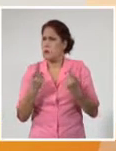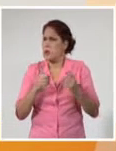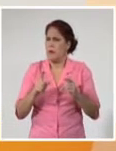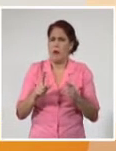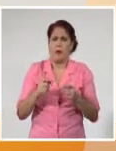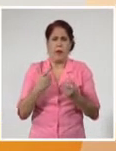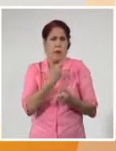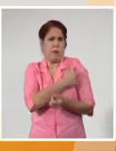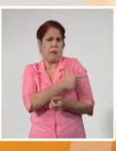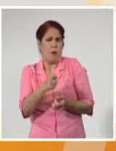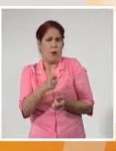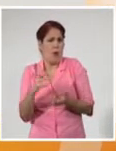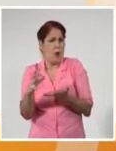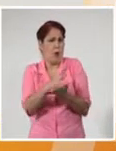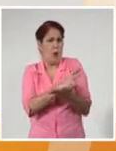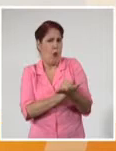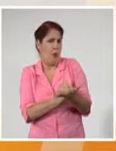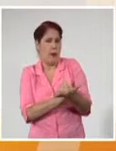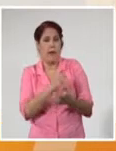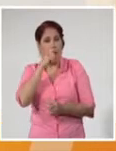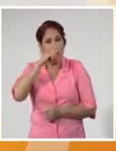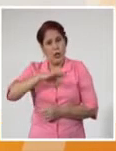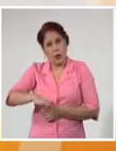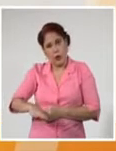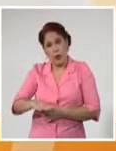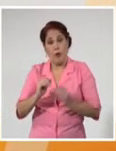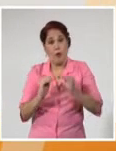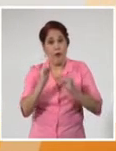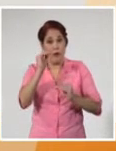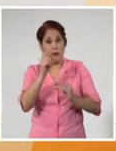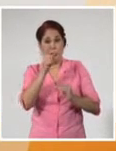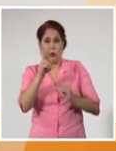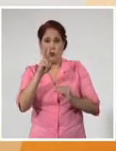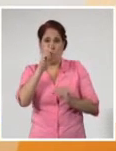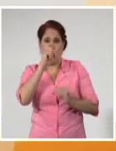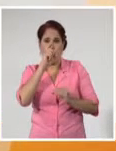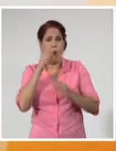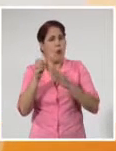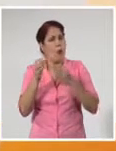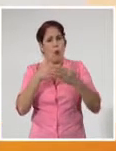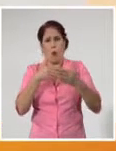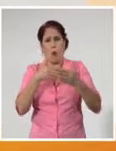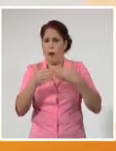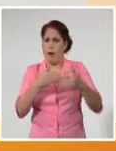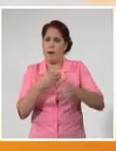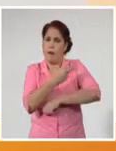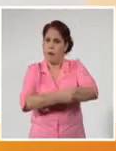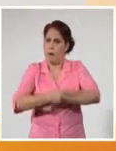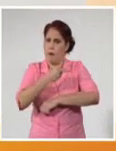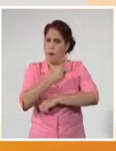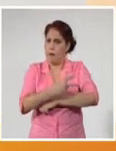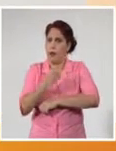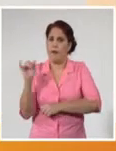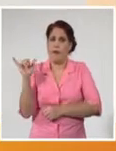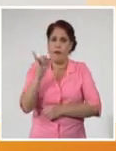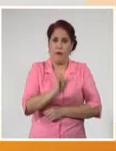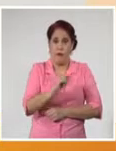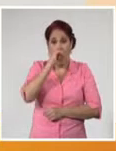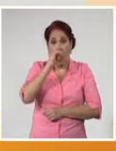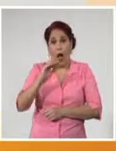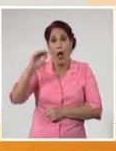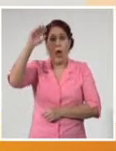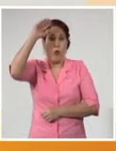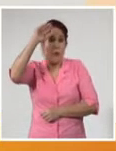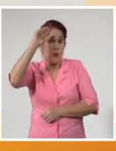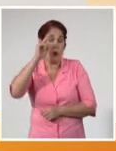esquema de vacunación completo niños hasta 12 años de cualquier nacionalidad u origen, adultos que por